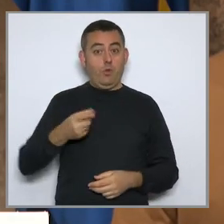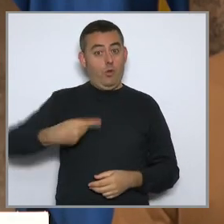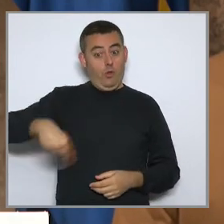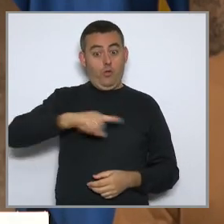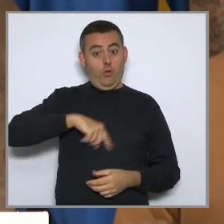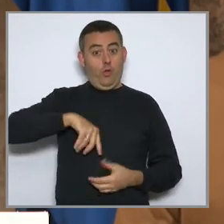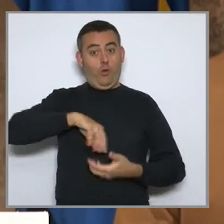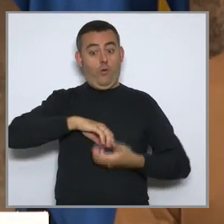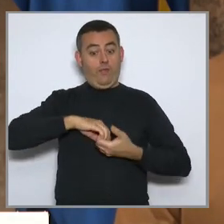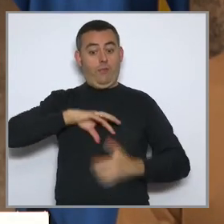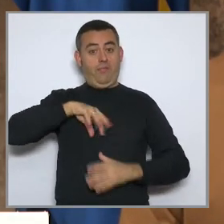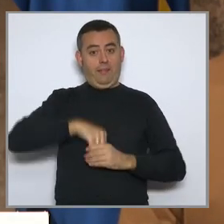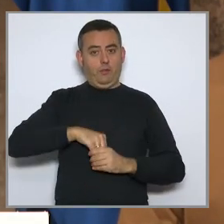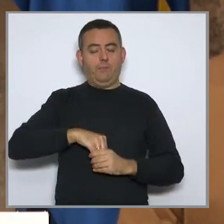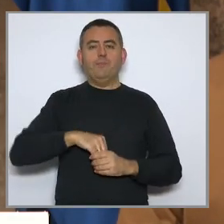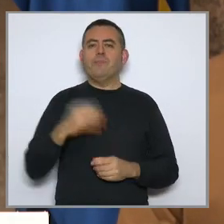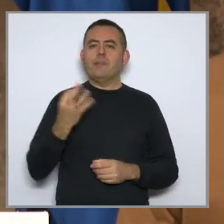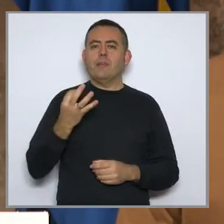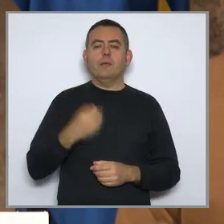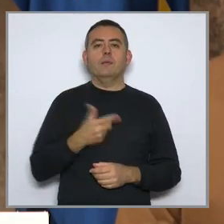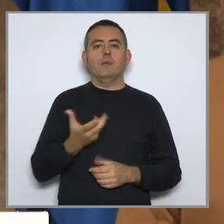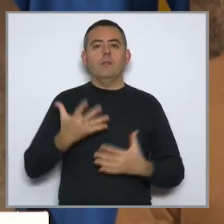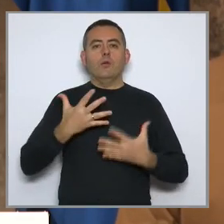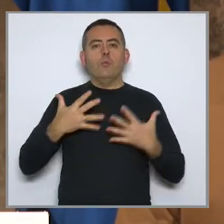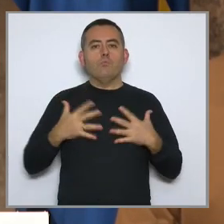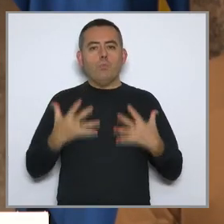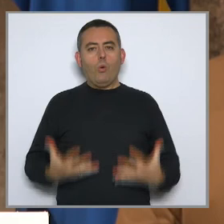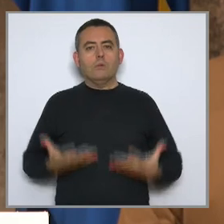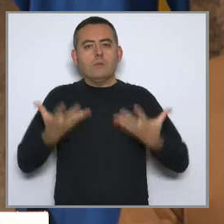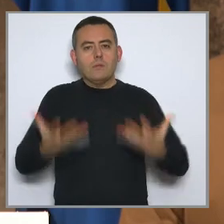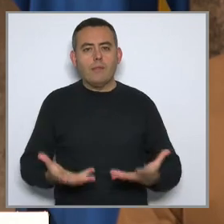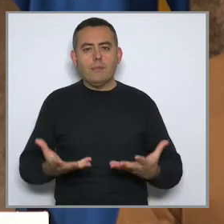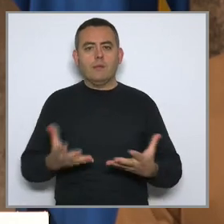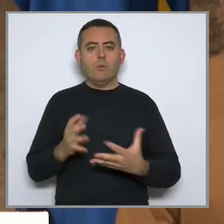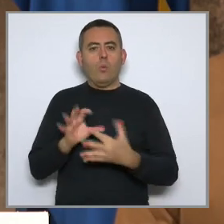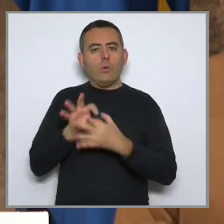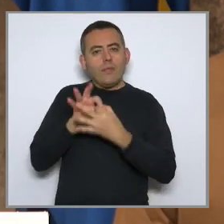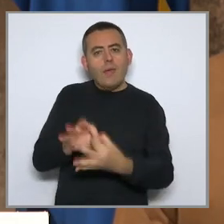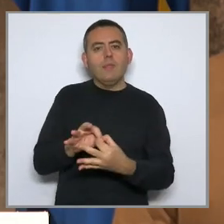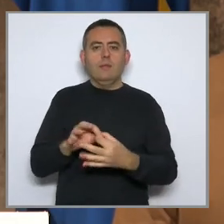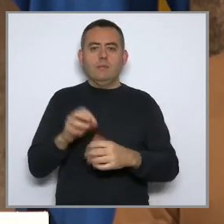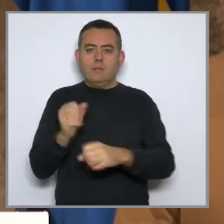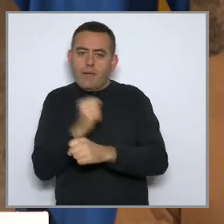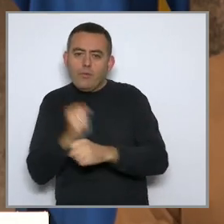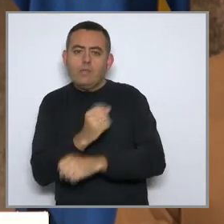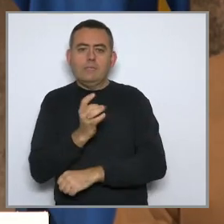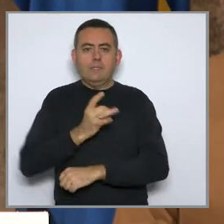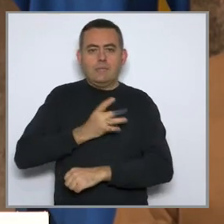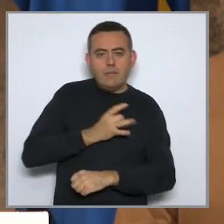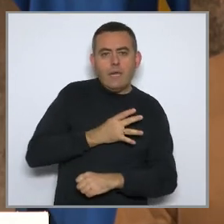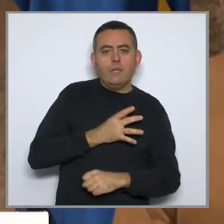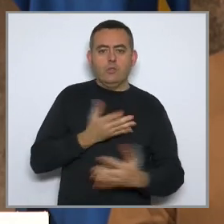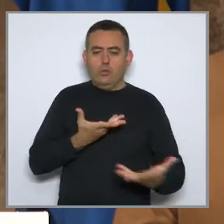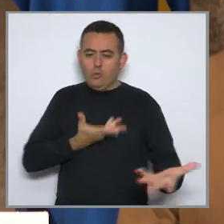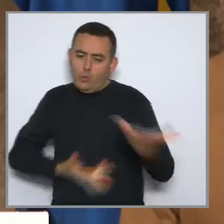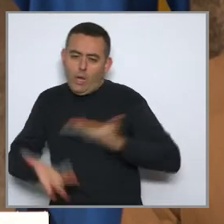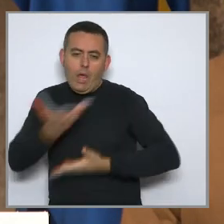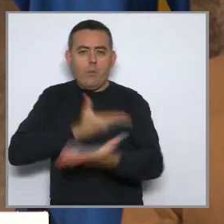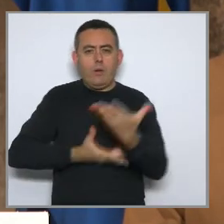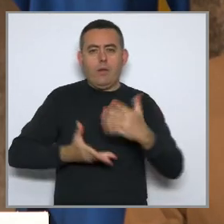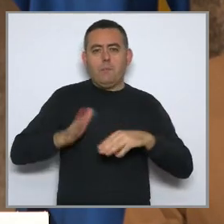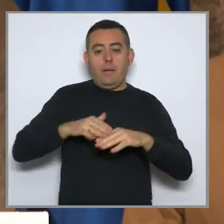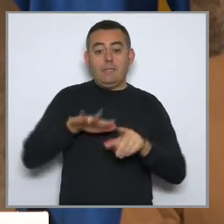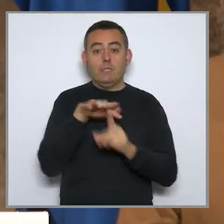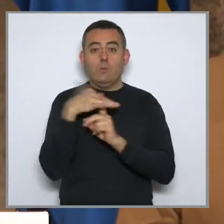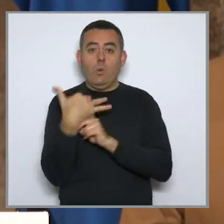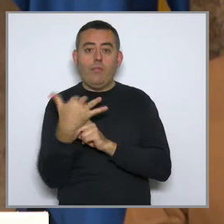Confederación, de voluntad de unirse con los trabajadores, con los sindicatos, para salir entre todos de esta situación. En